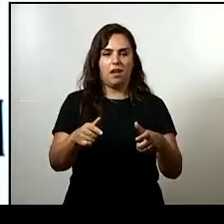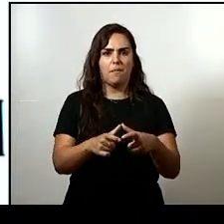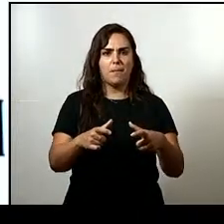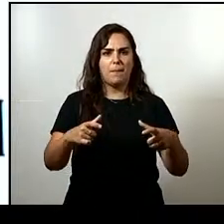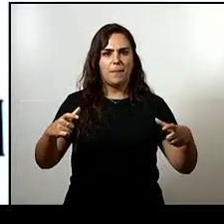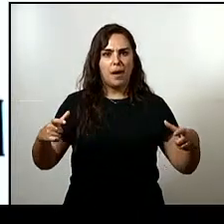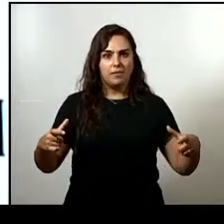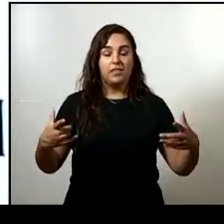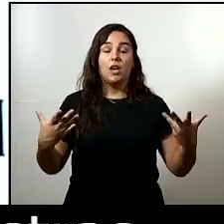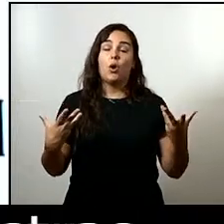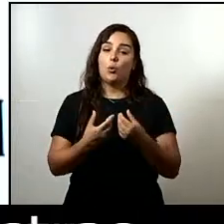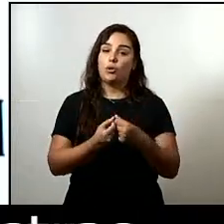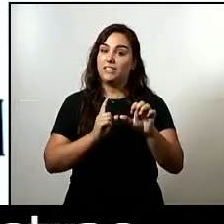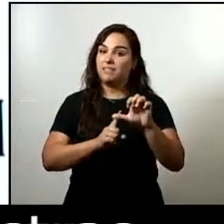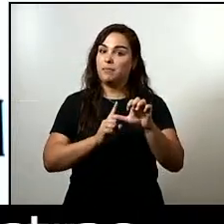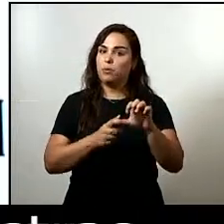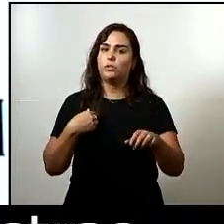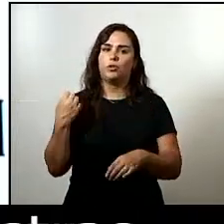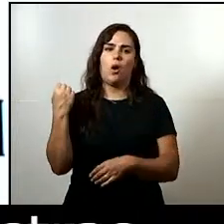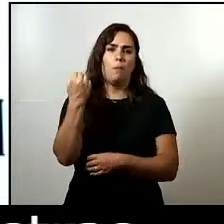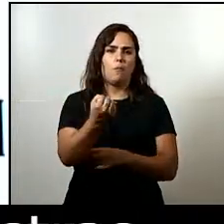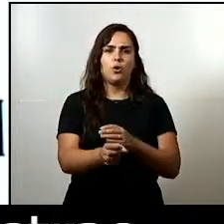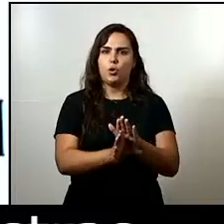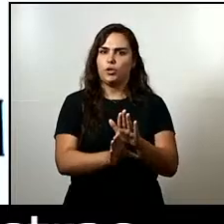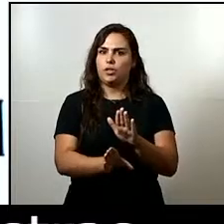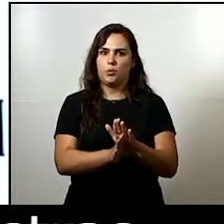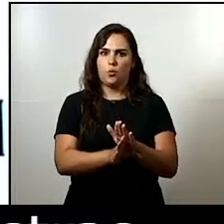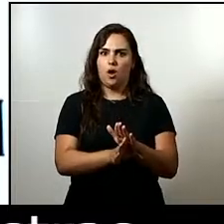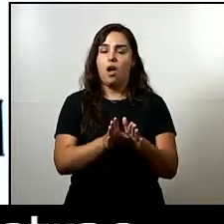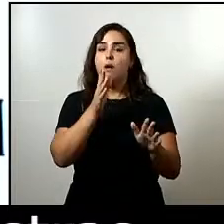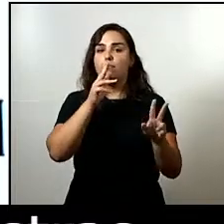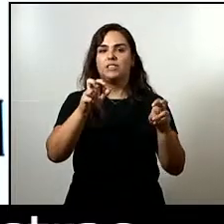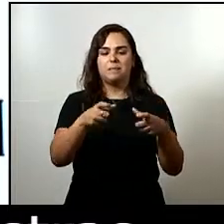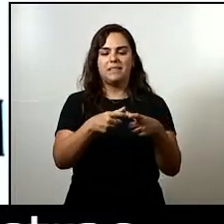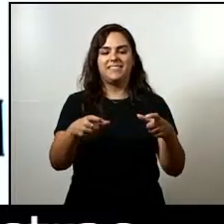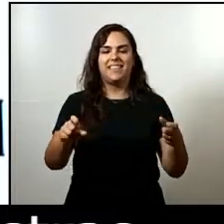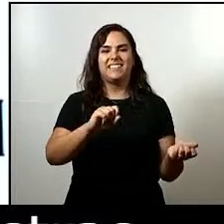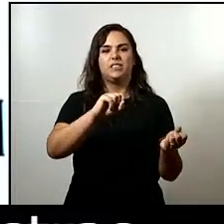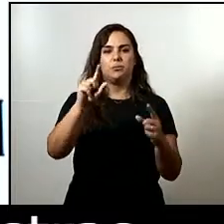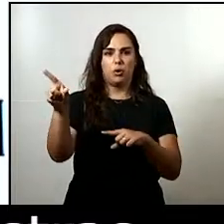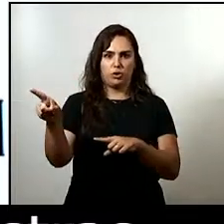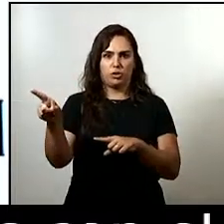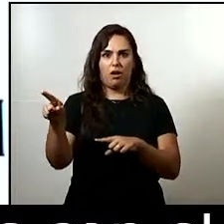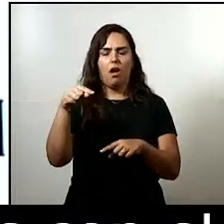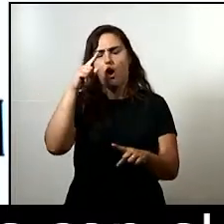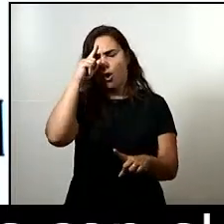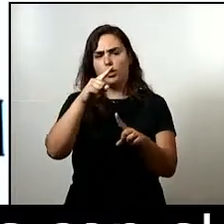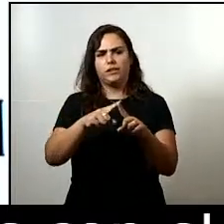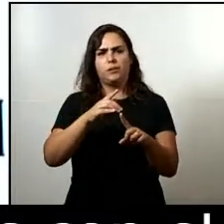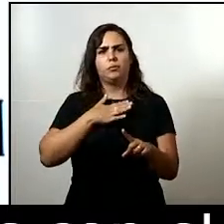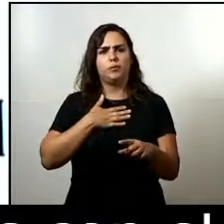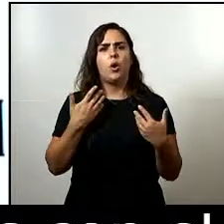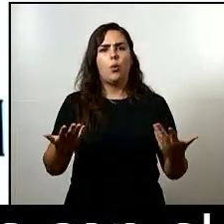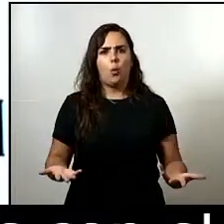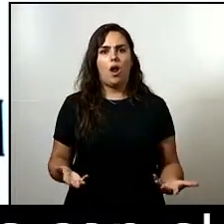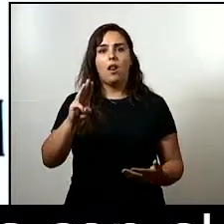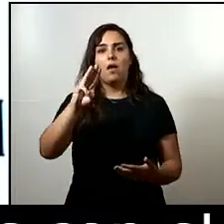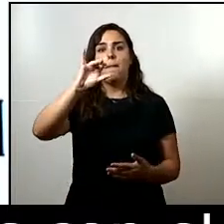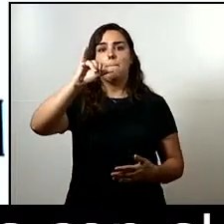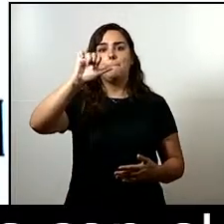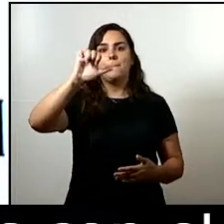y desde la Junta vamos a seguir apoyándoles con el cheque Exporta. Su objetivo es que cada día las pymes y